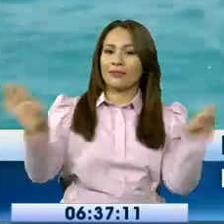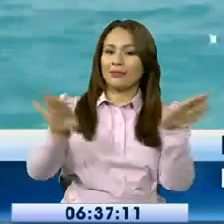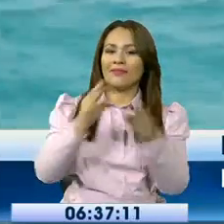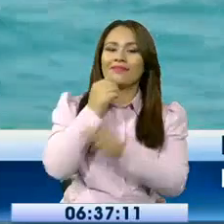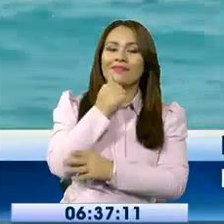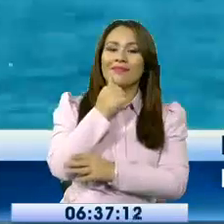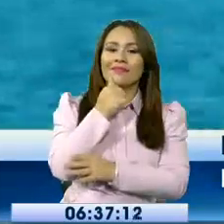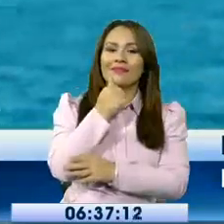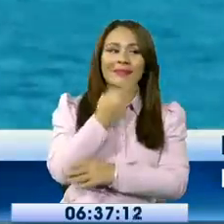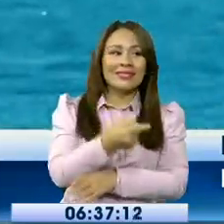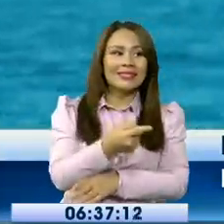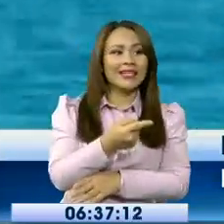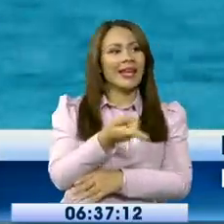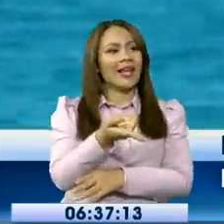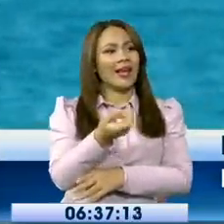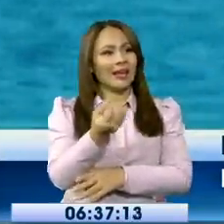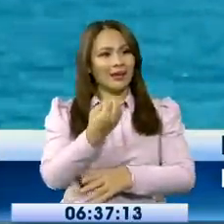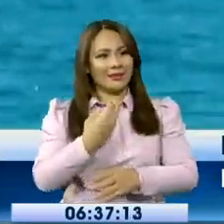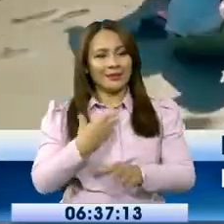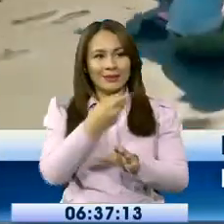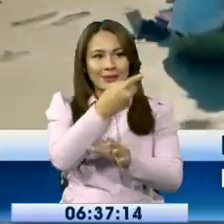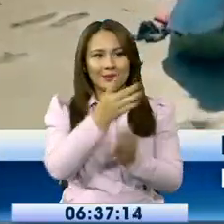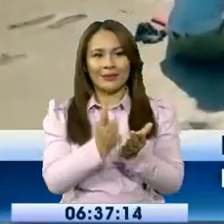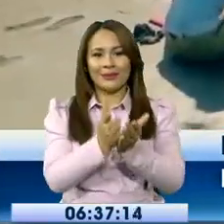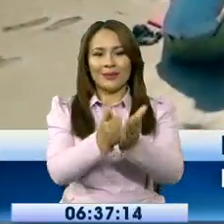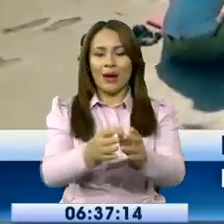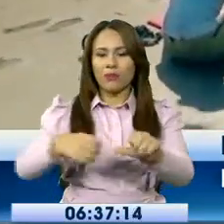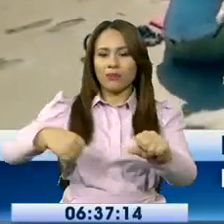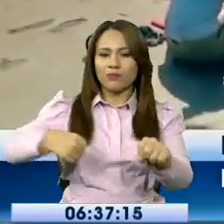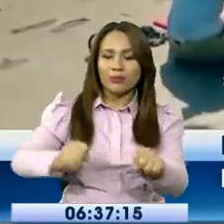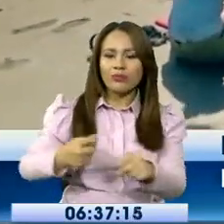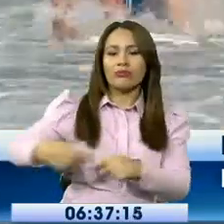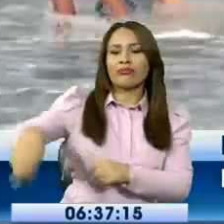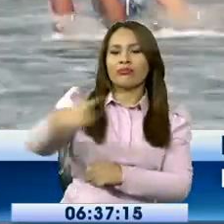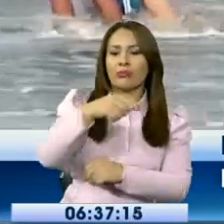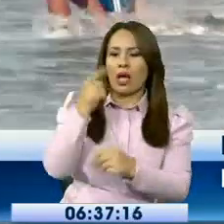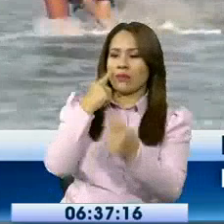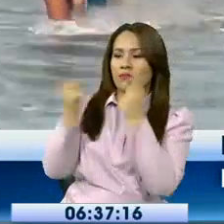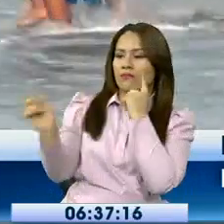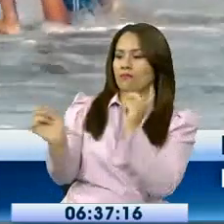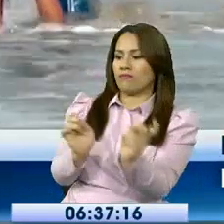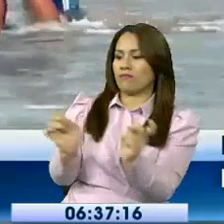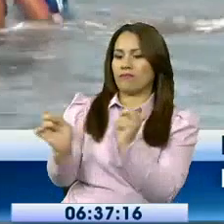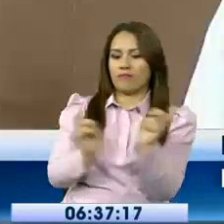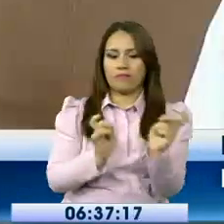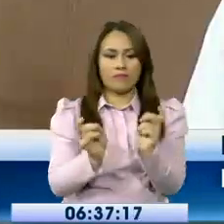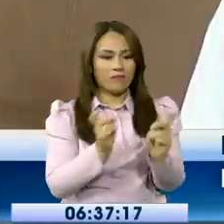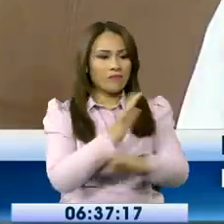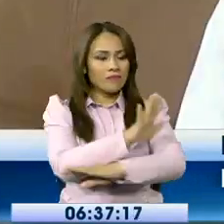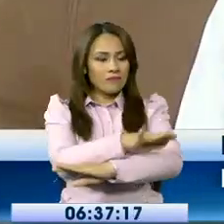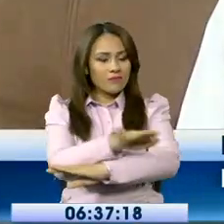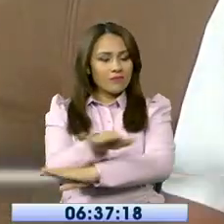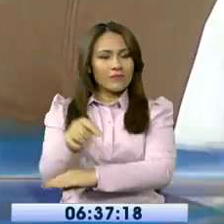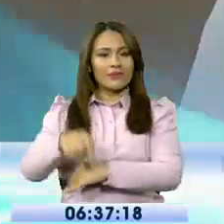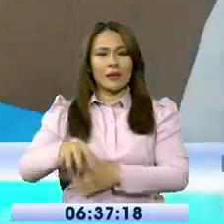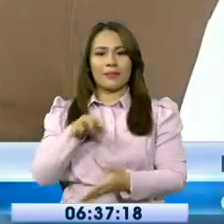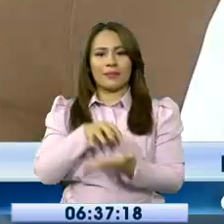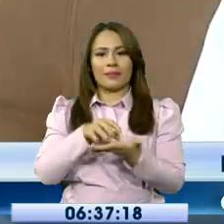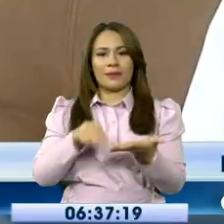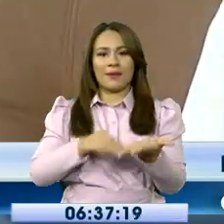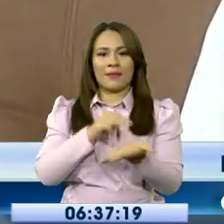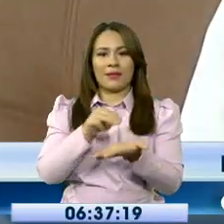uniformados, además de lanchas y vehículos de playa. Las diferentes playas aquí de las localidades de la provincia de Manabí, y